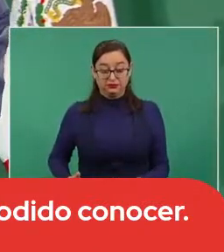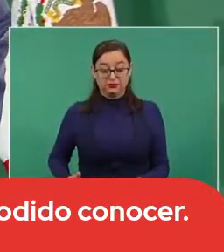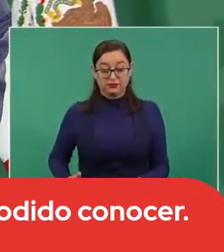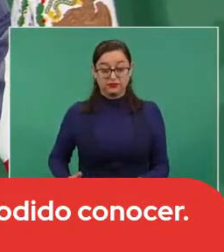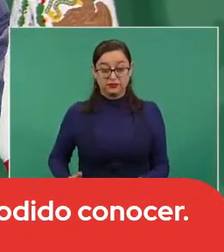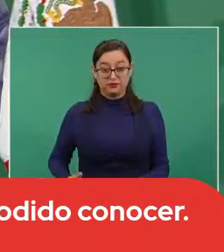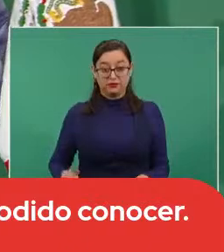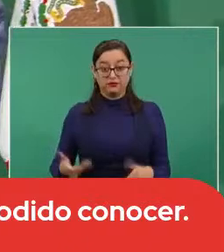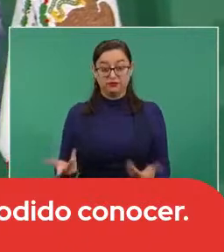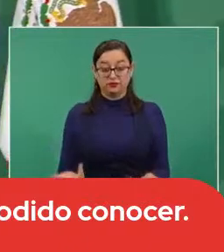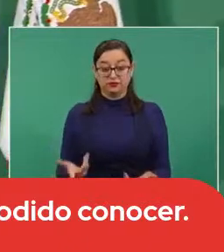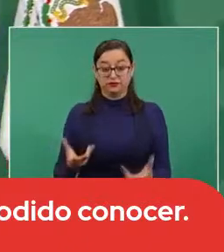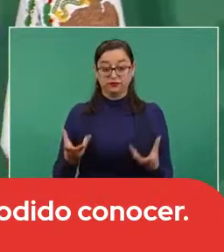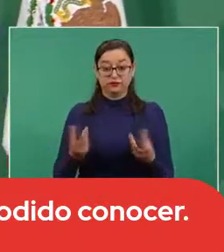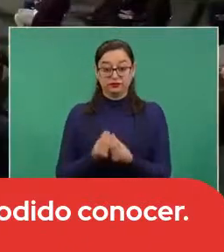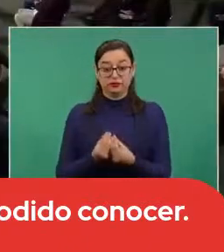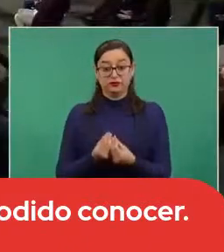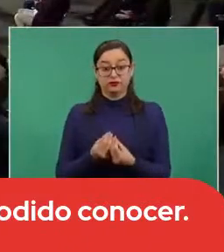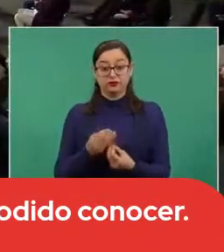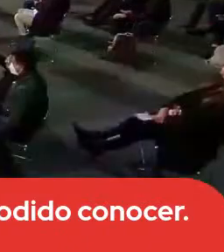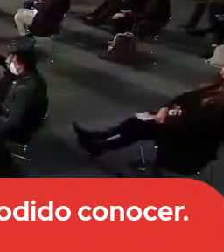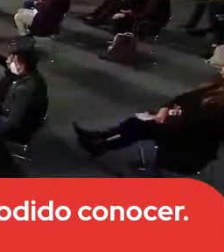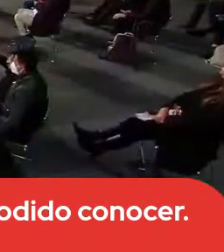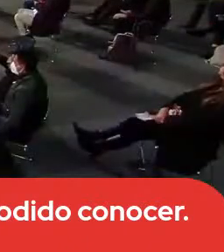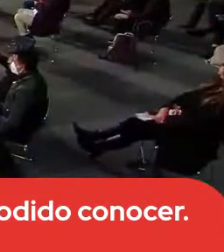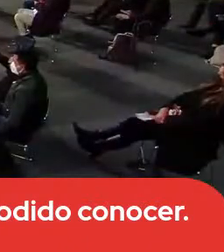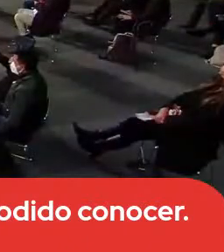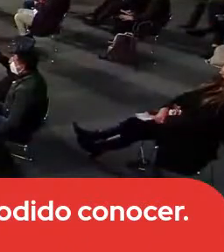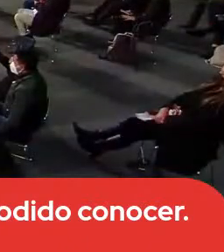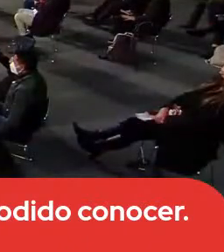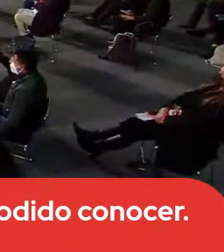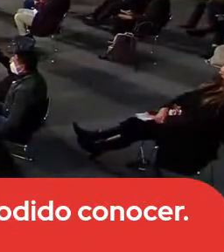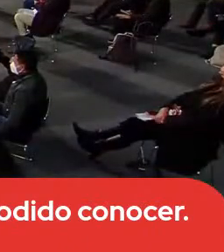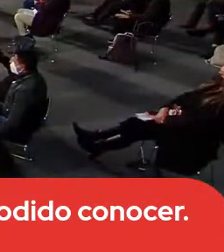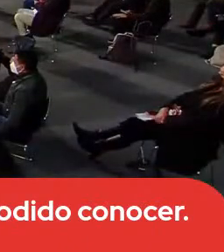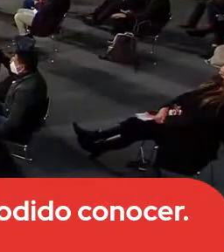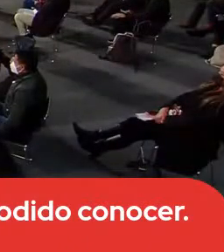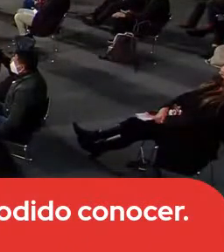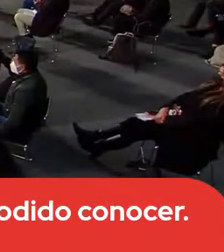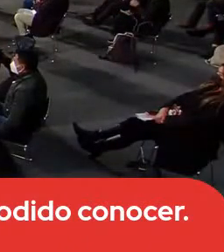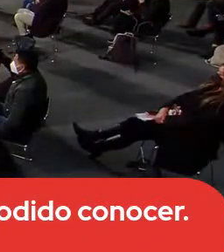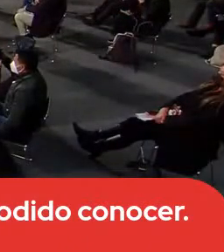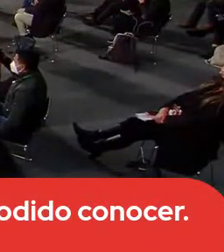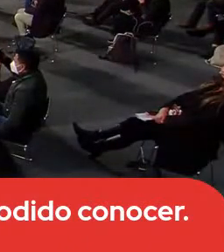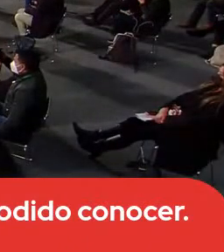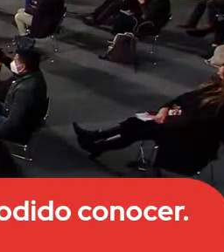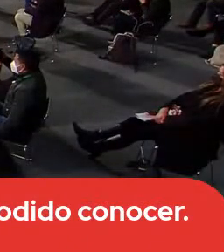en complicidad con Fox quería desaforarme, o me desaforaron, mejor dicho,